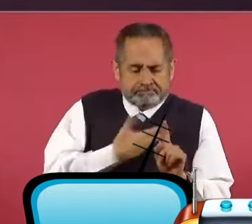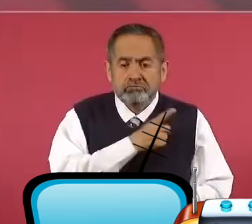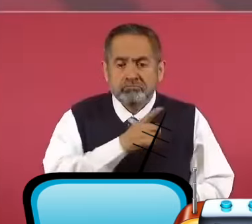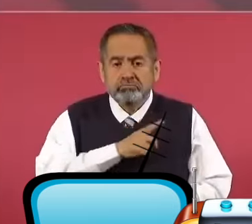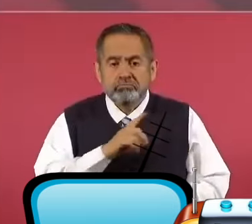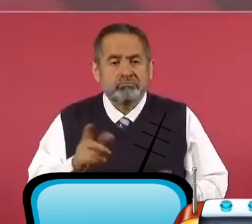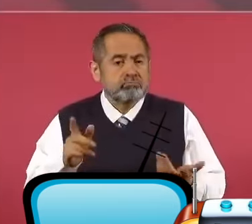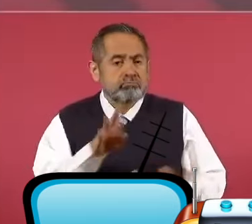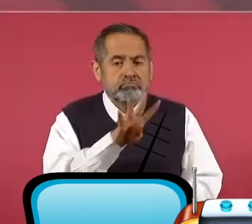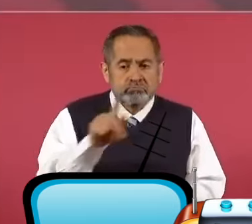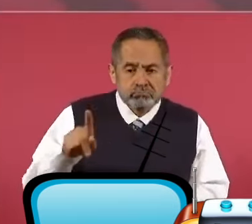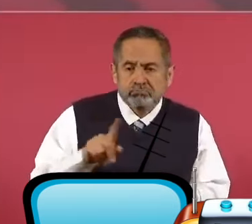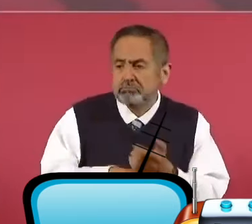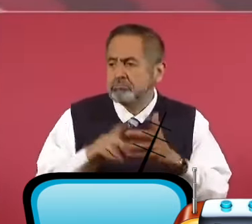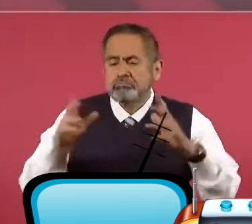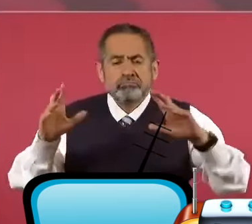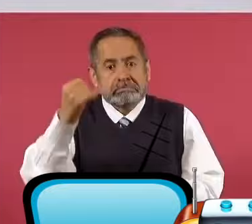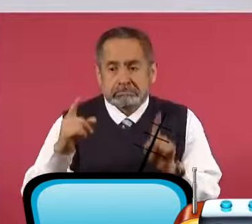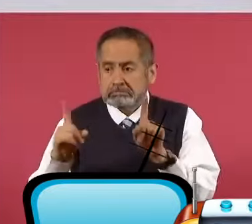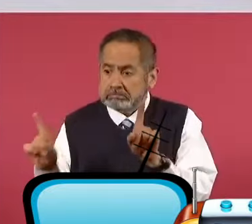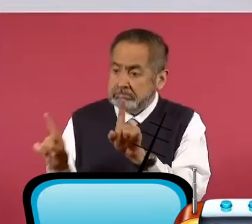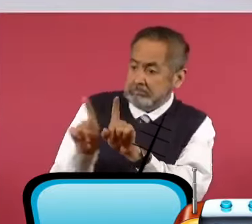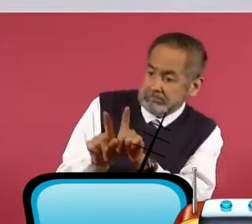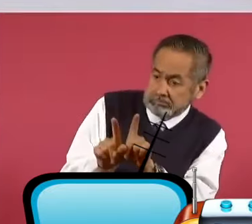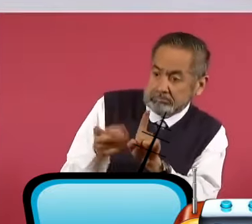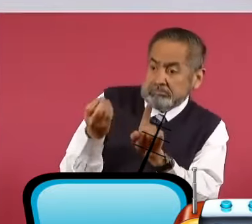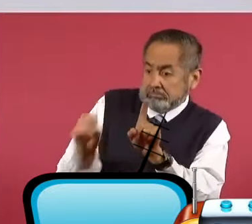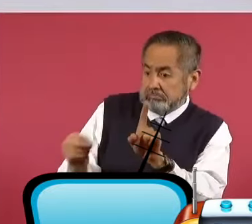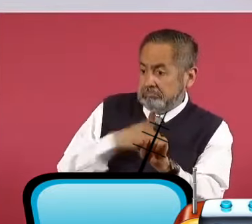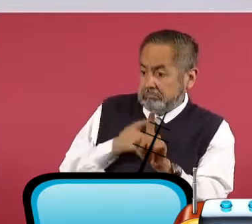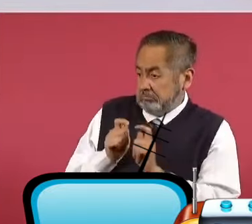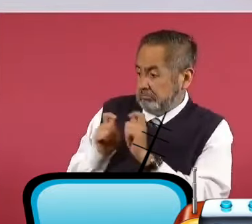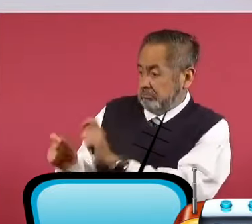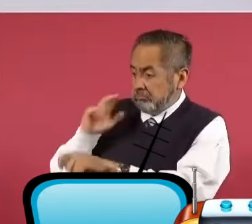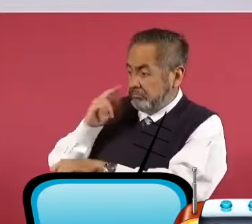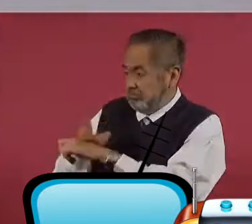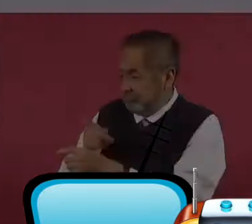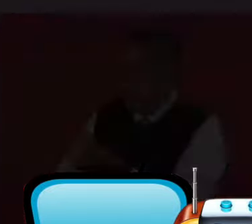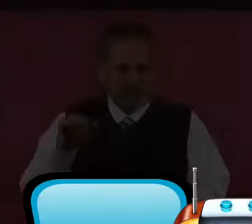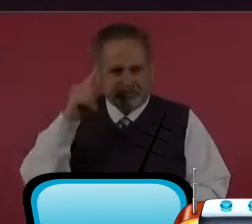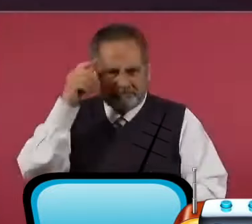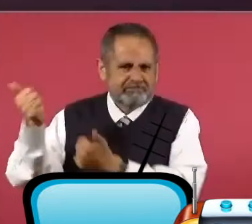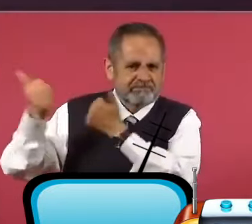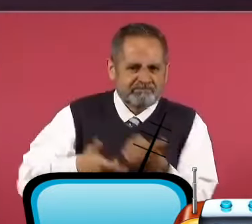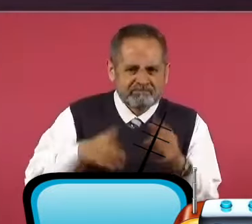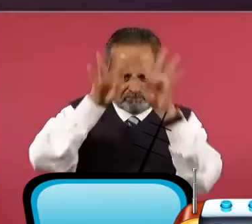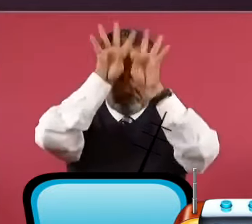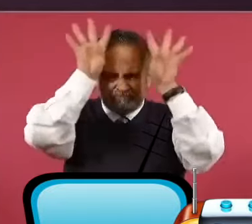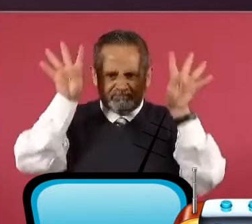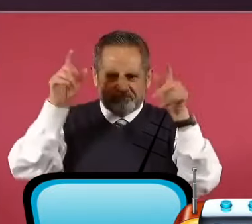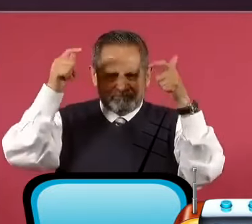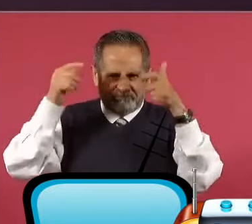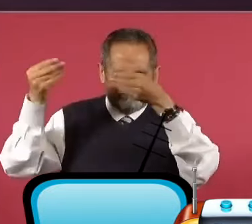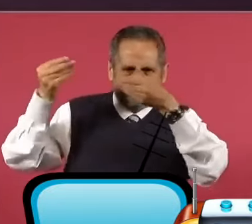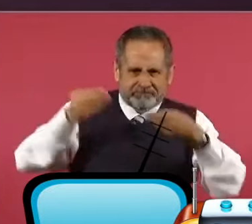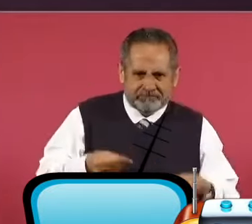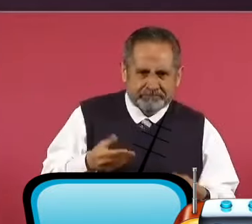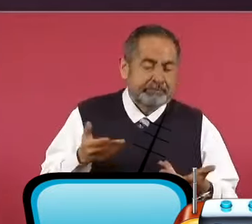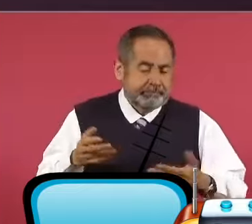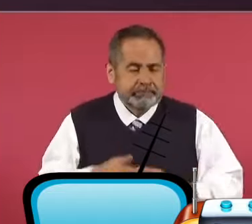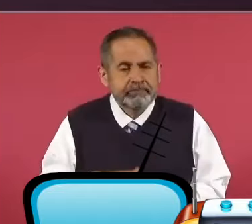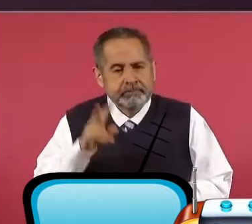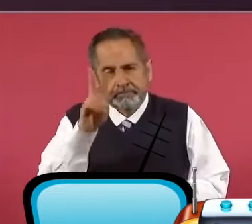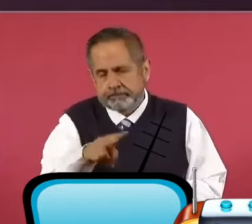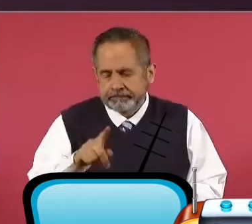de este país. Se quejó de Austria y reivindicó la idea de que España nos pida perdón. Yo me temo, y lo voy a